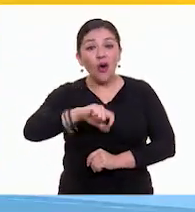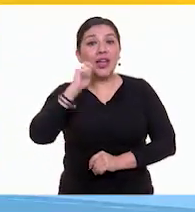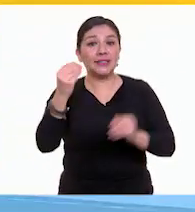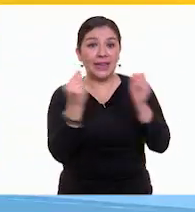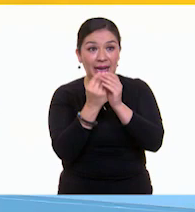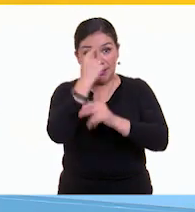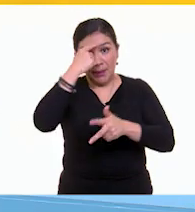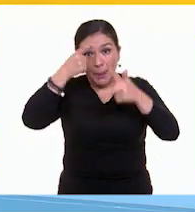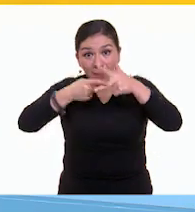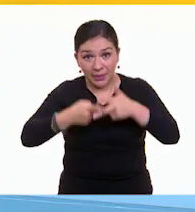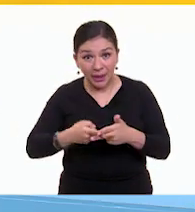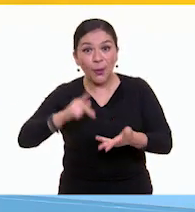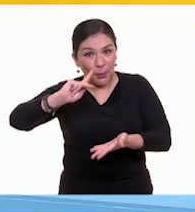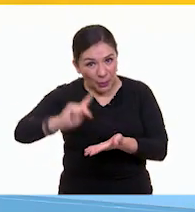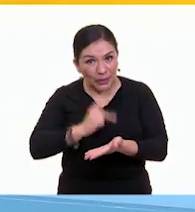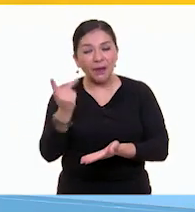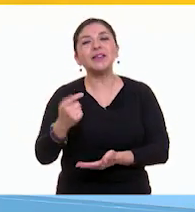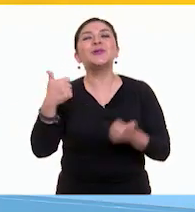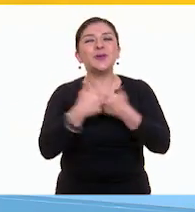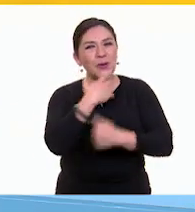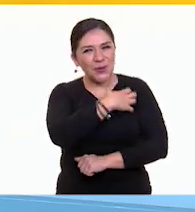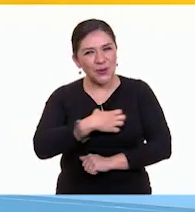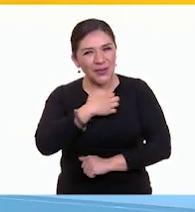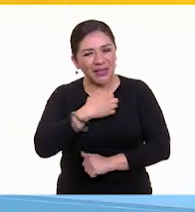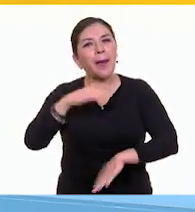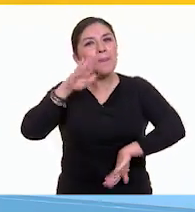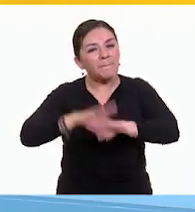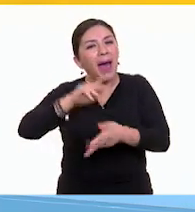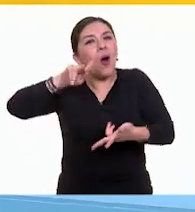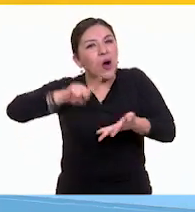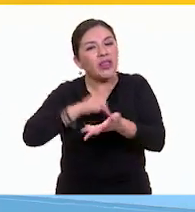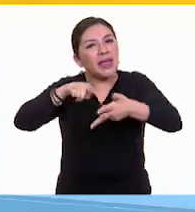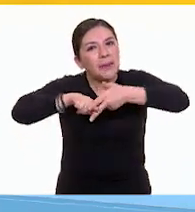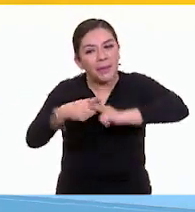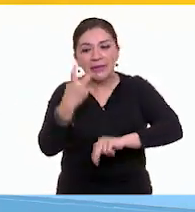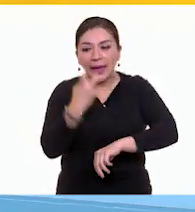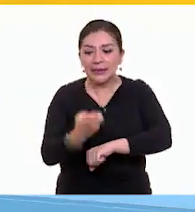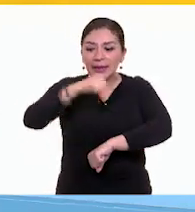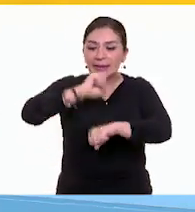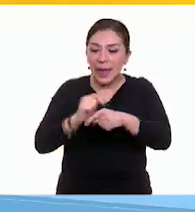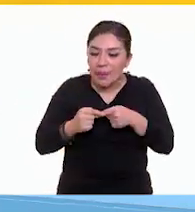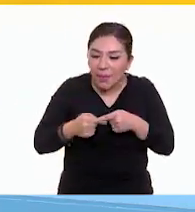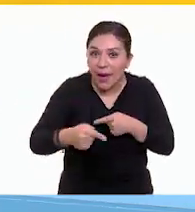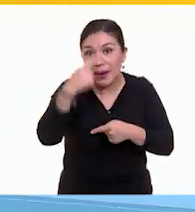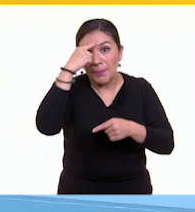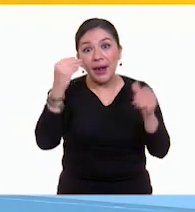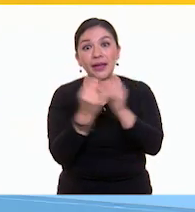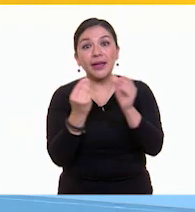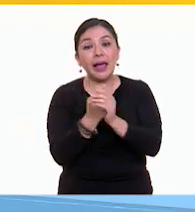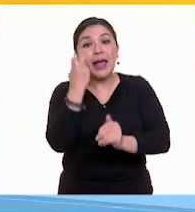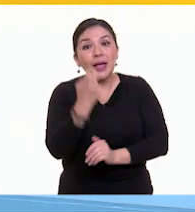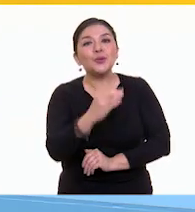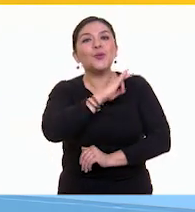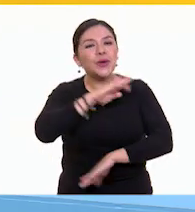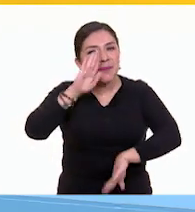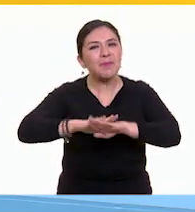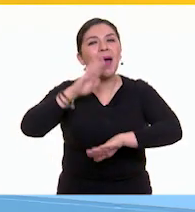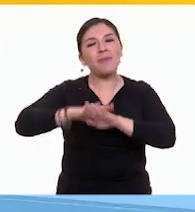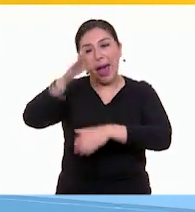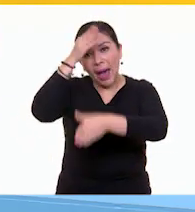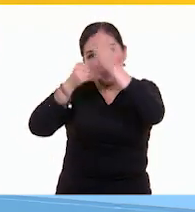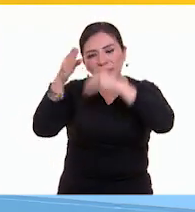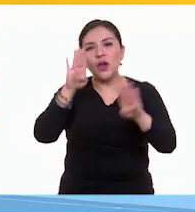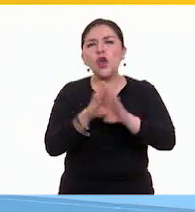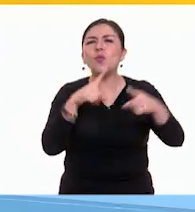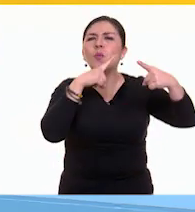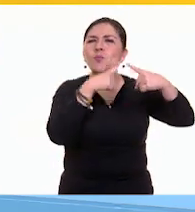sesión más de matemáticas, contenta de iniciar una nueva semana, una nueva clase que nos permitirá aprender más sobre